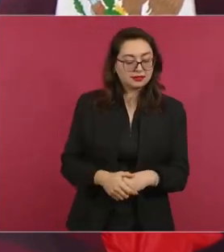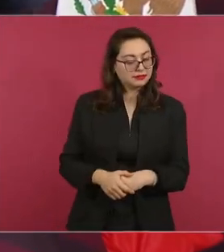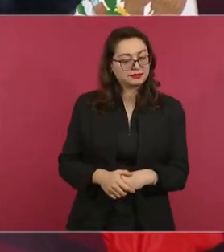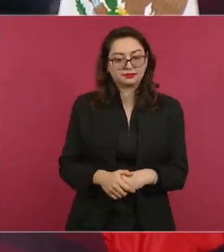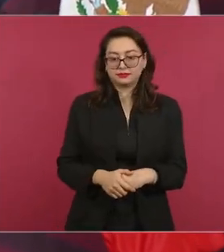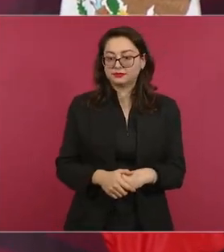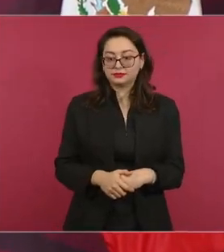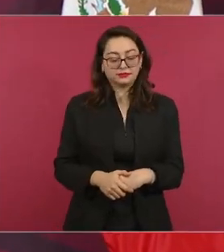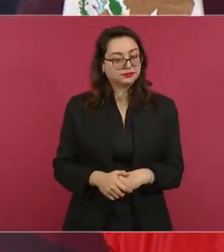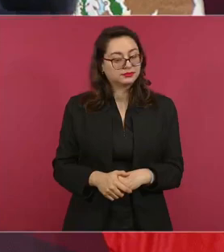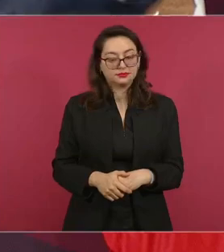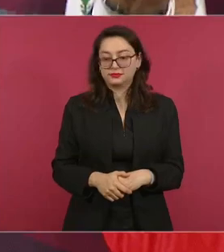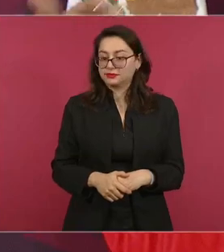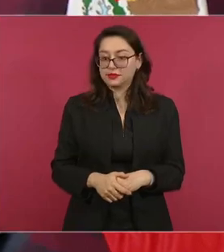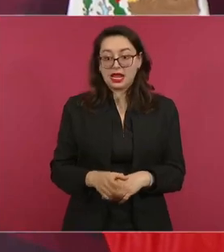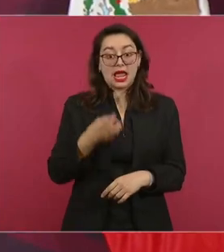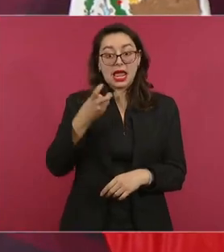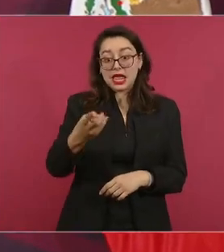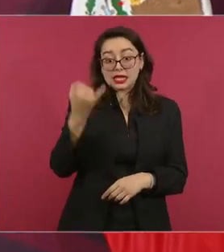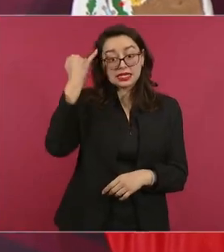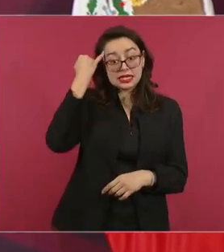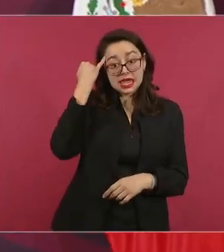Nada del cuento ese de la